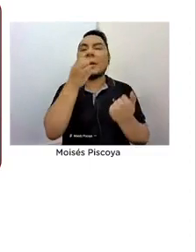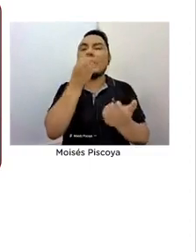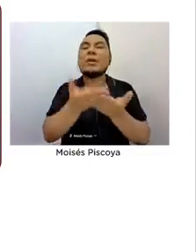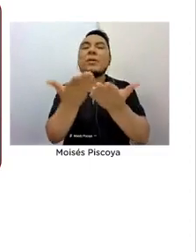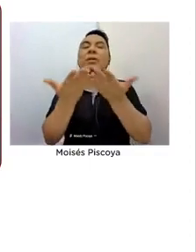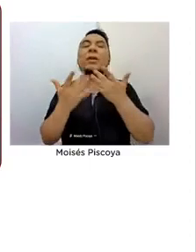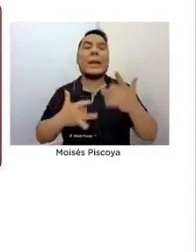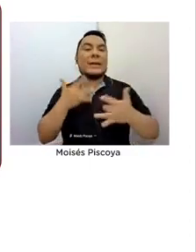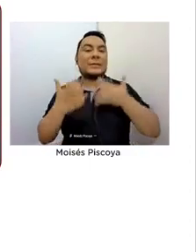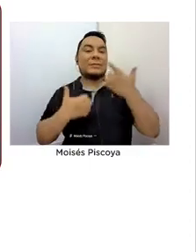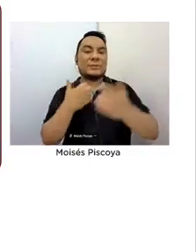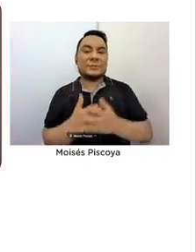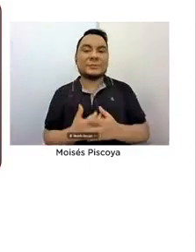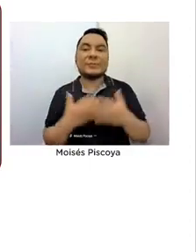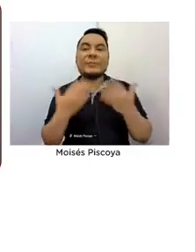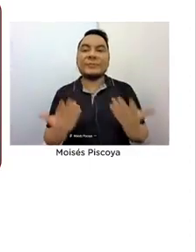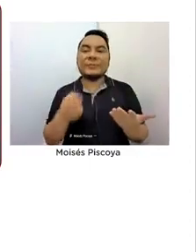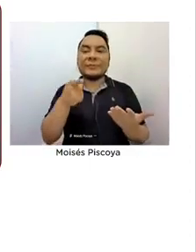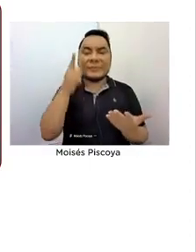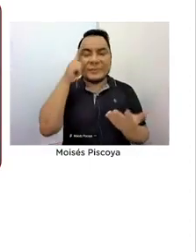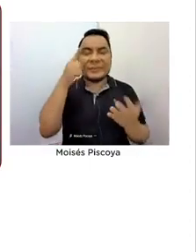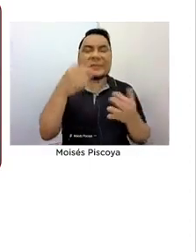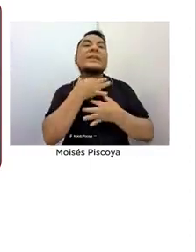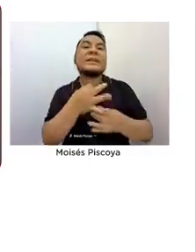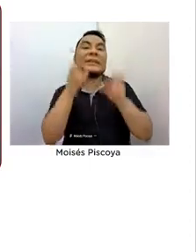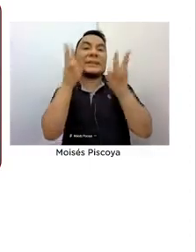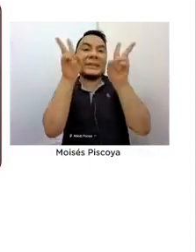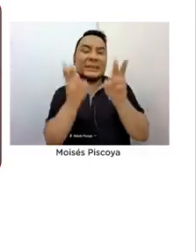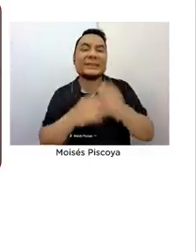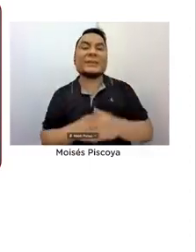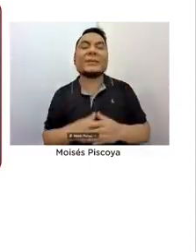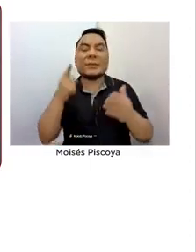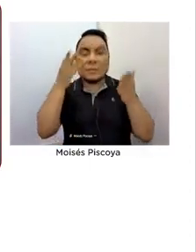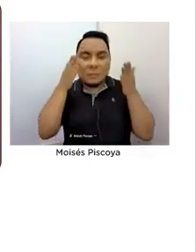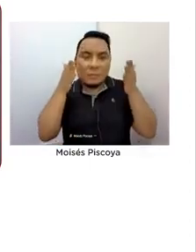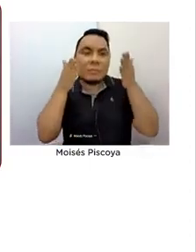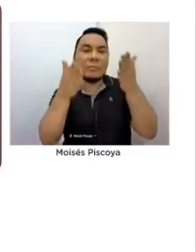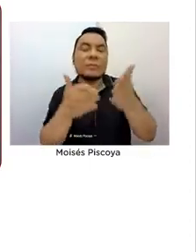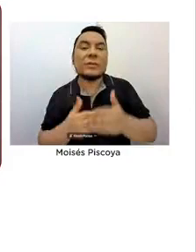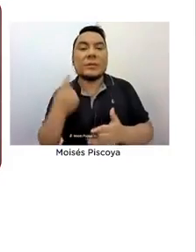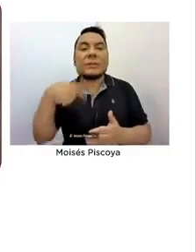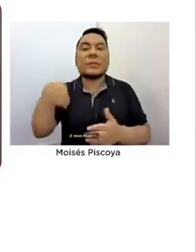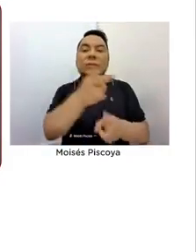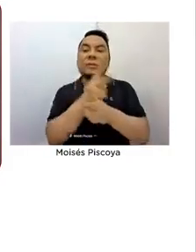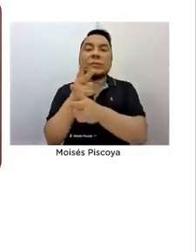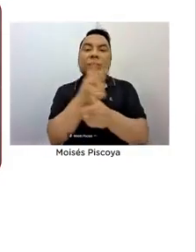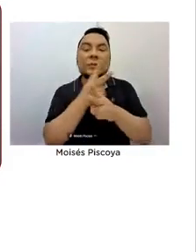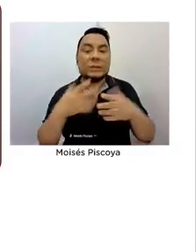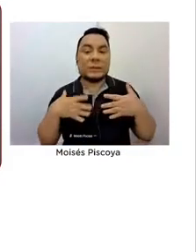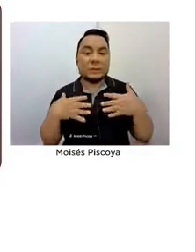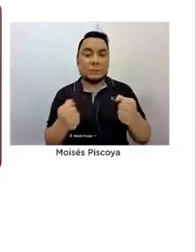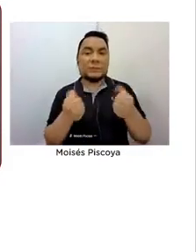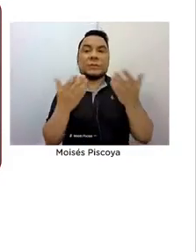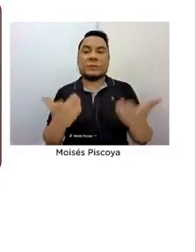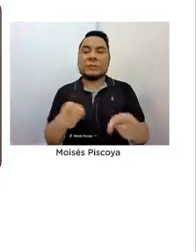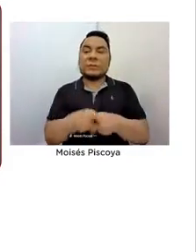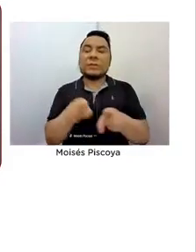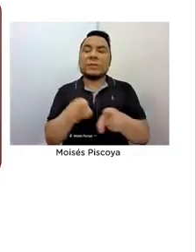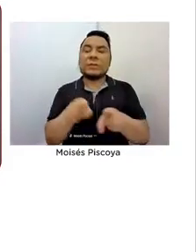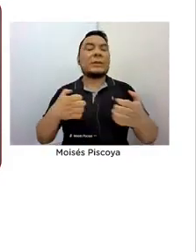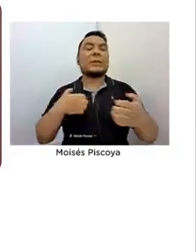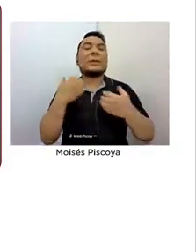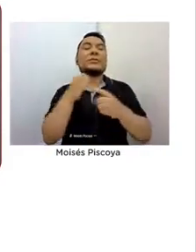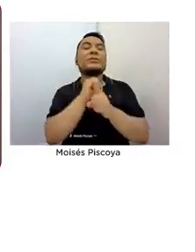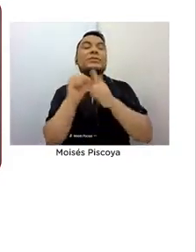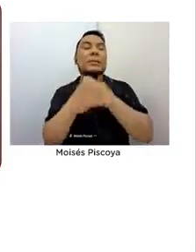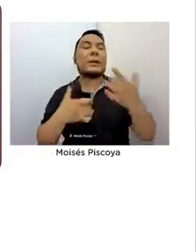socioemocional, abordando un interesante tema: orientaciones para el cuidado de la salud física y socioemocional del